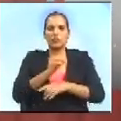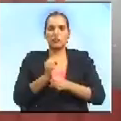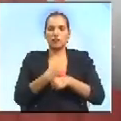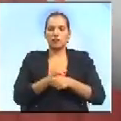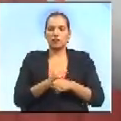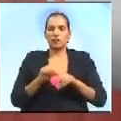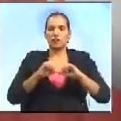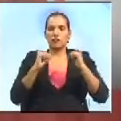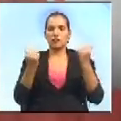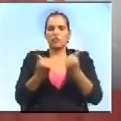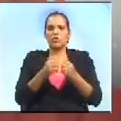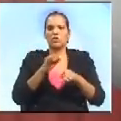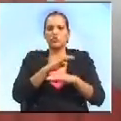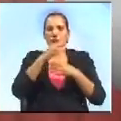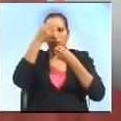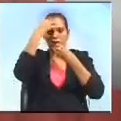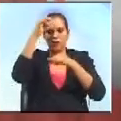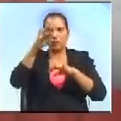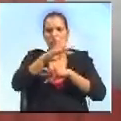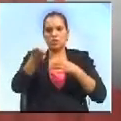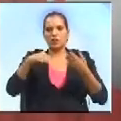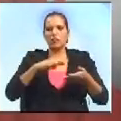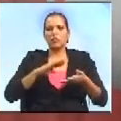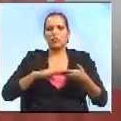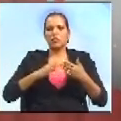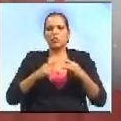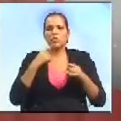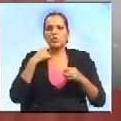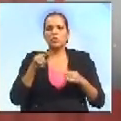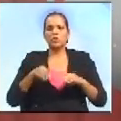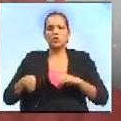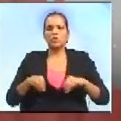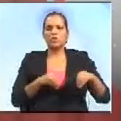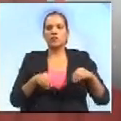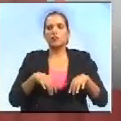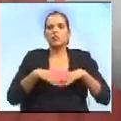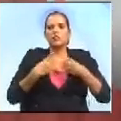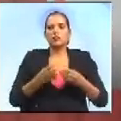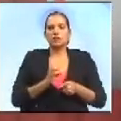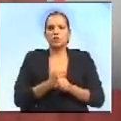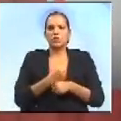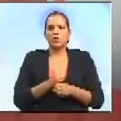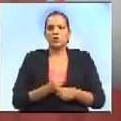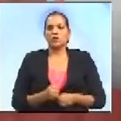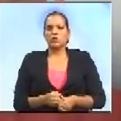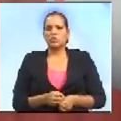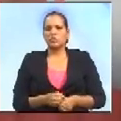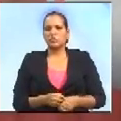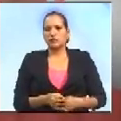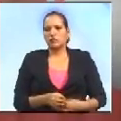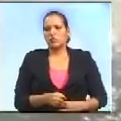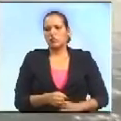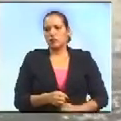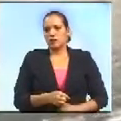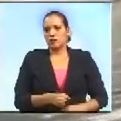de socialización con la población sobre estas medidas de precaución que se debe tomar.